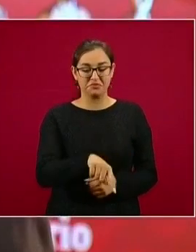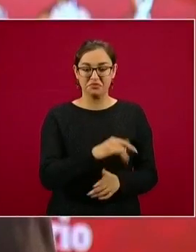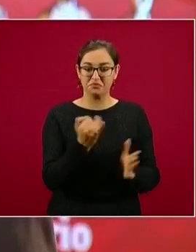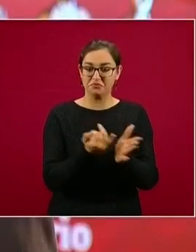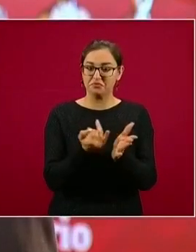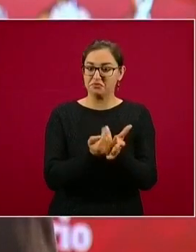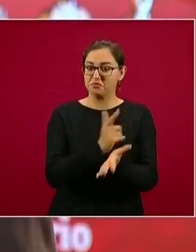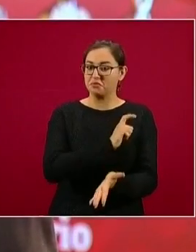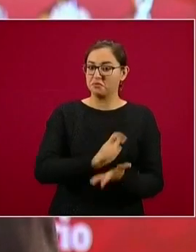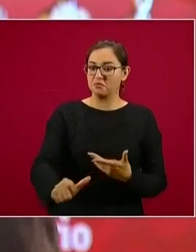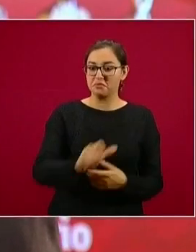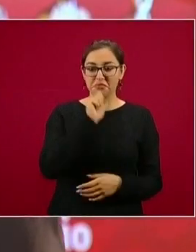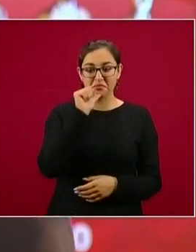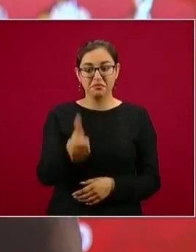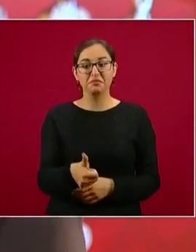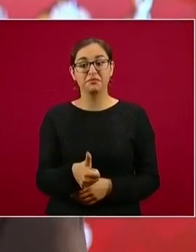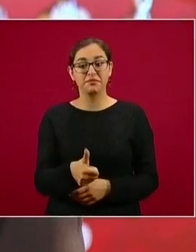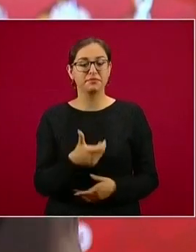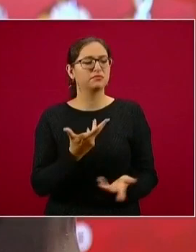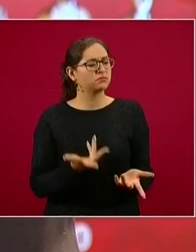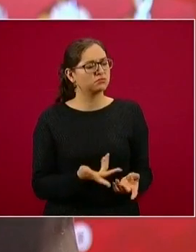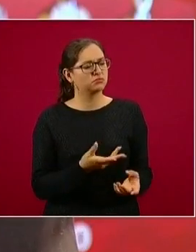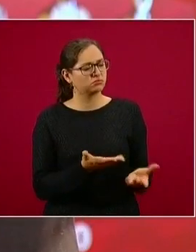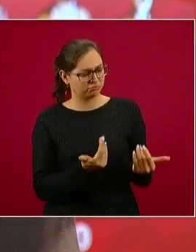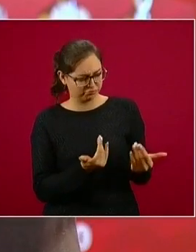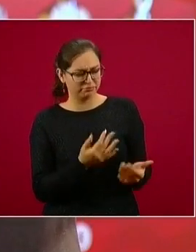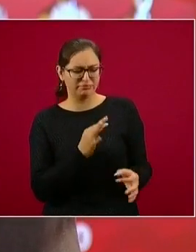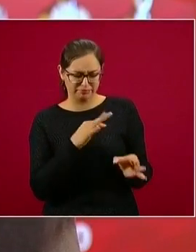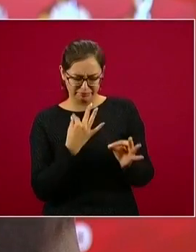impuestos, pues paguen.